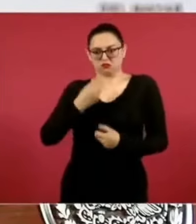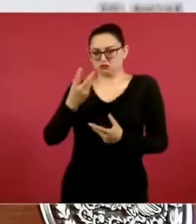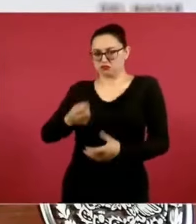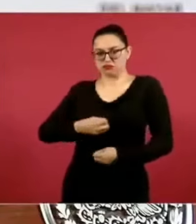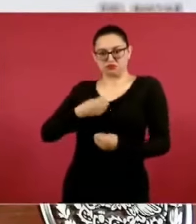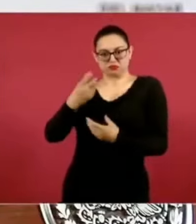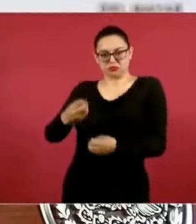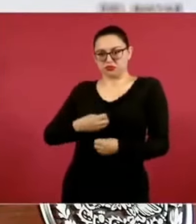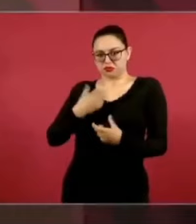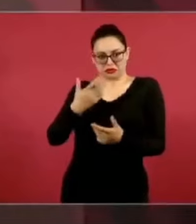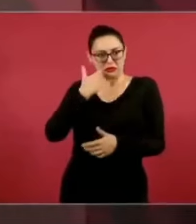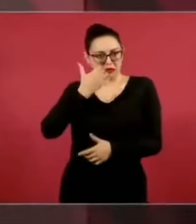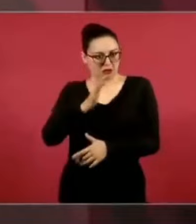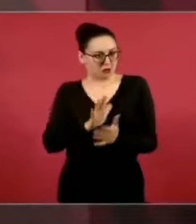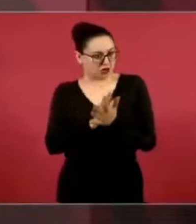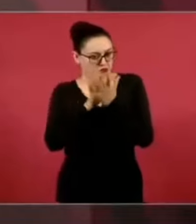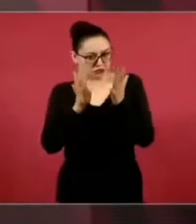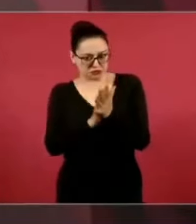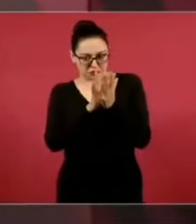que